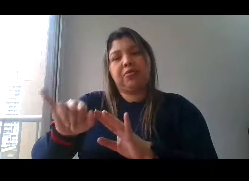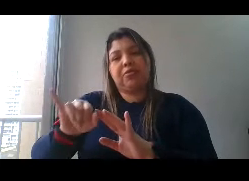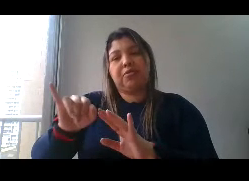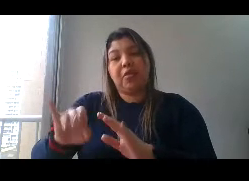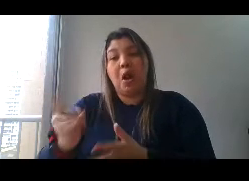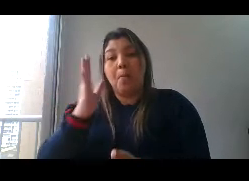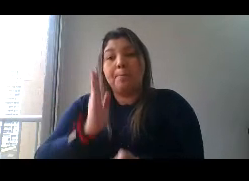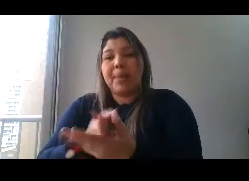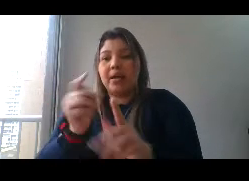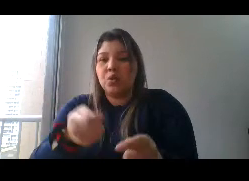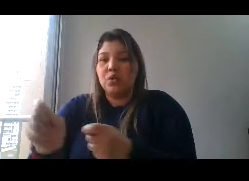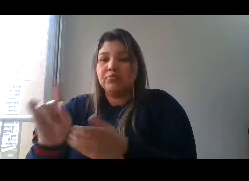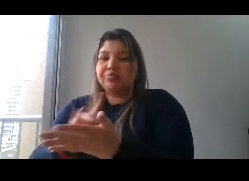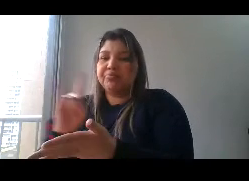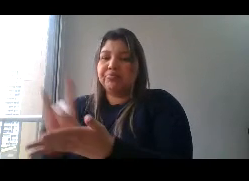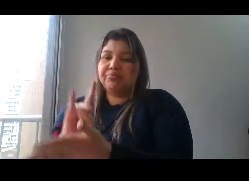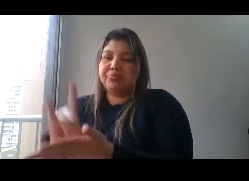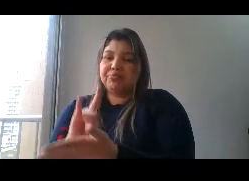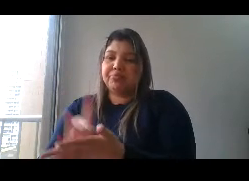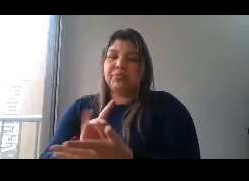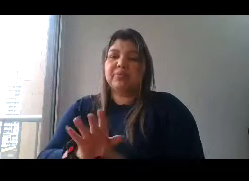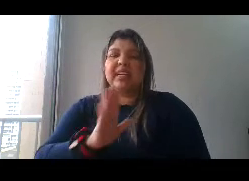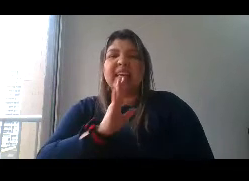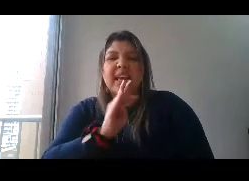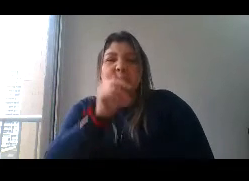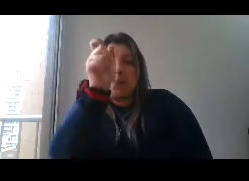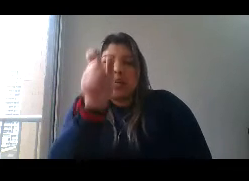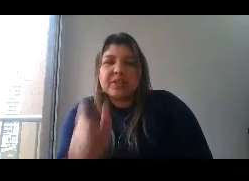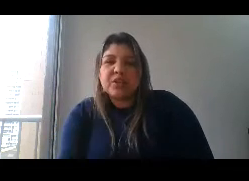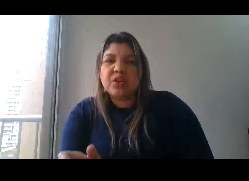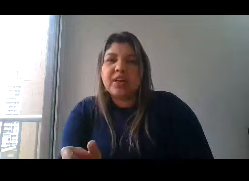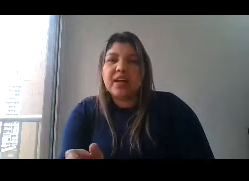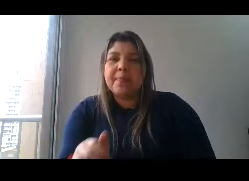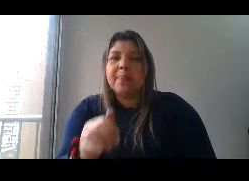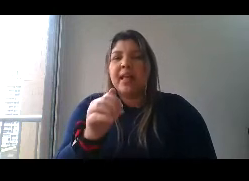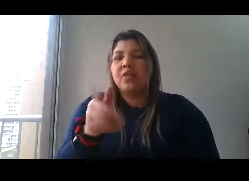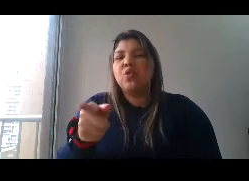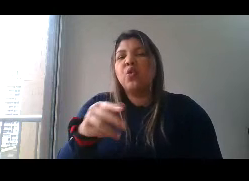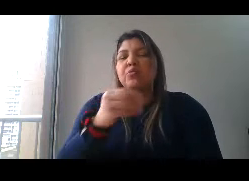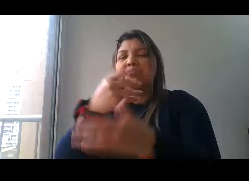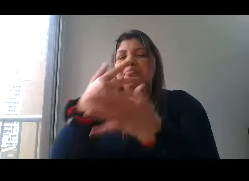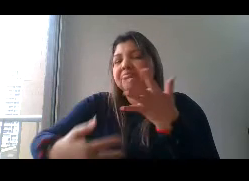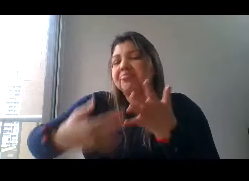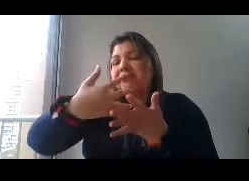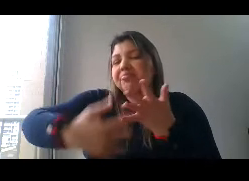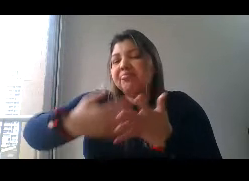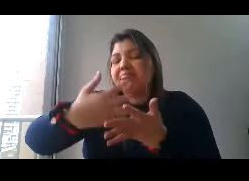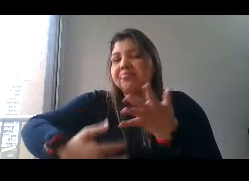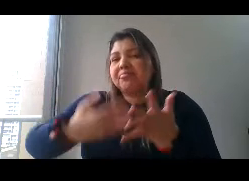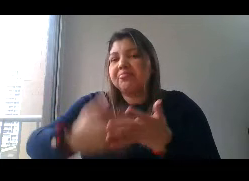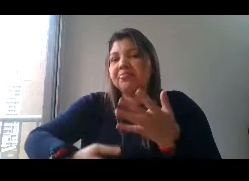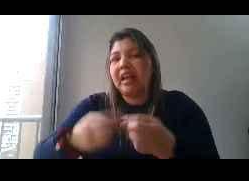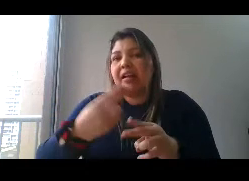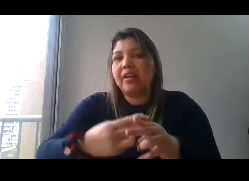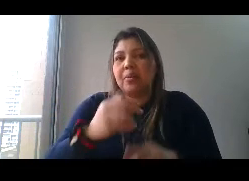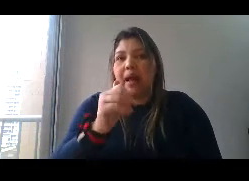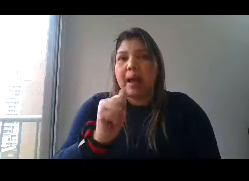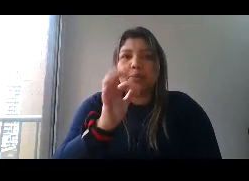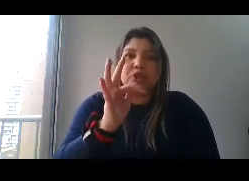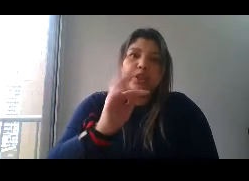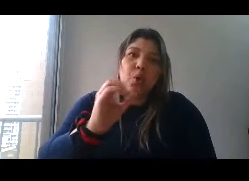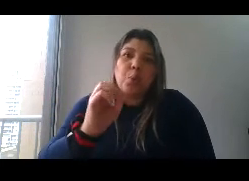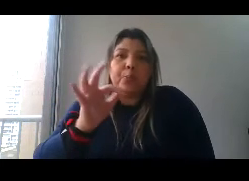es el paciente al que se le va a colocar la sangre, cuál es el tipo de sangre que se va a colocar, pensando en la seguridad que hay una ruta